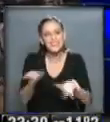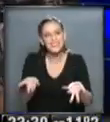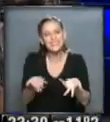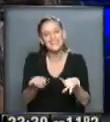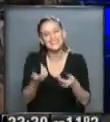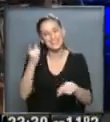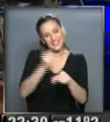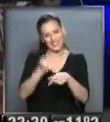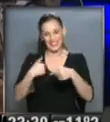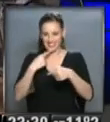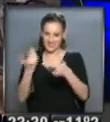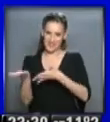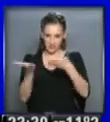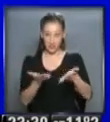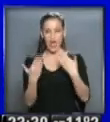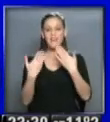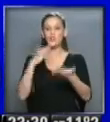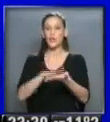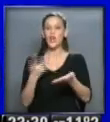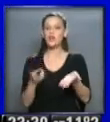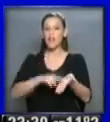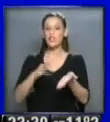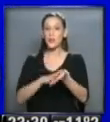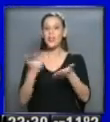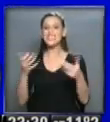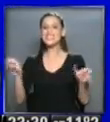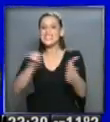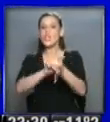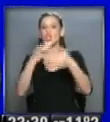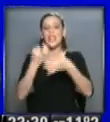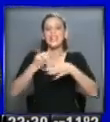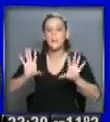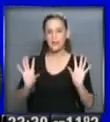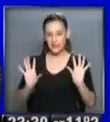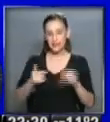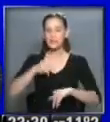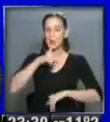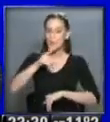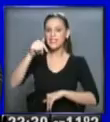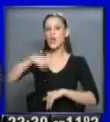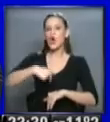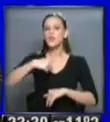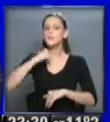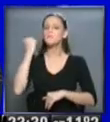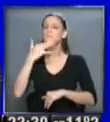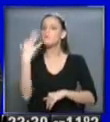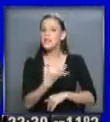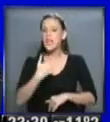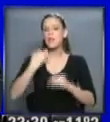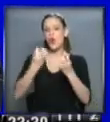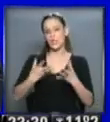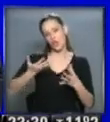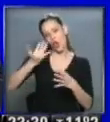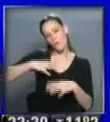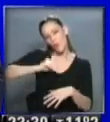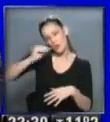hoy lo que vamos a hablar son de volvemos a los hechos independientes y me parece que el caso de hoy su caso particular porque muchas veces te conté